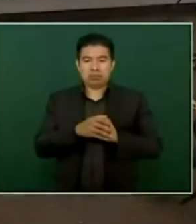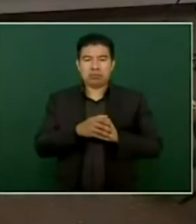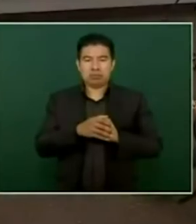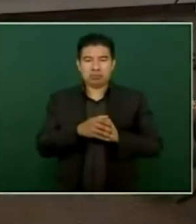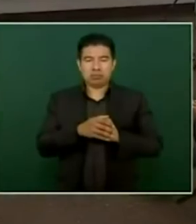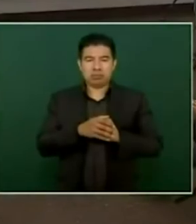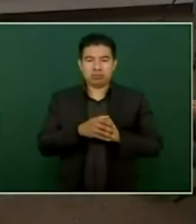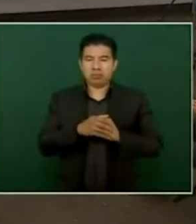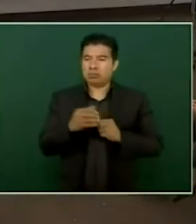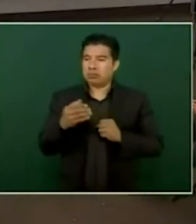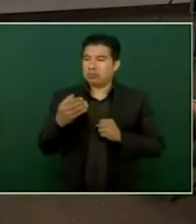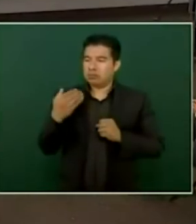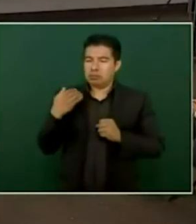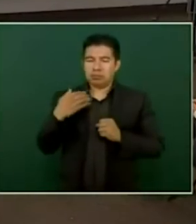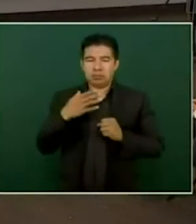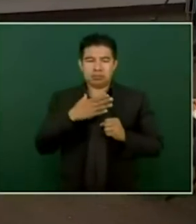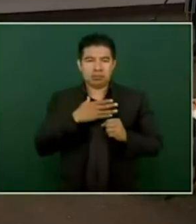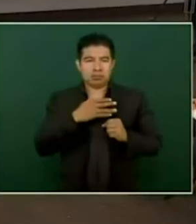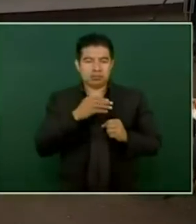con Jesús y